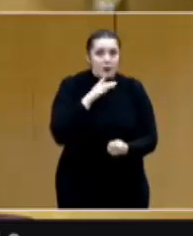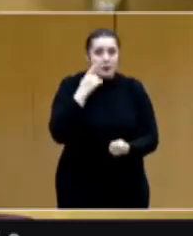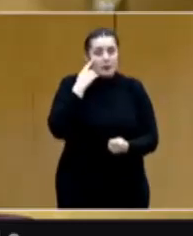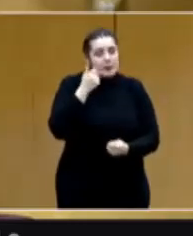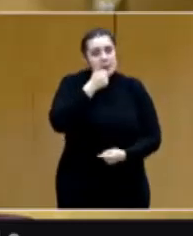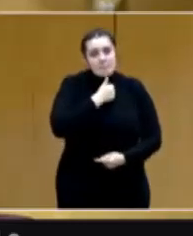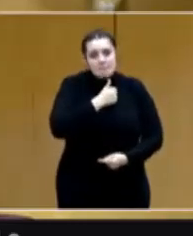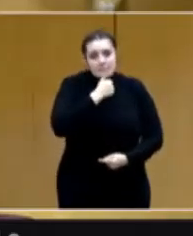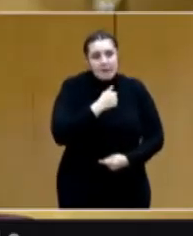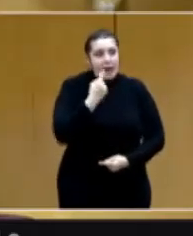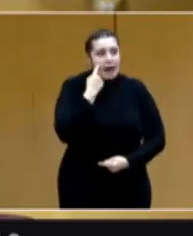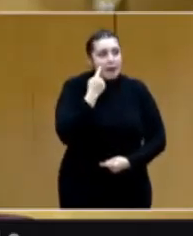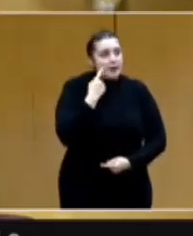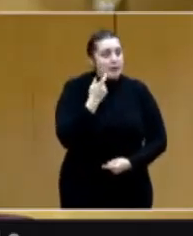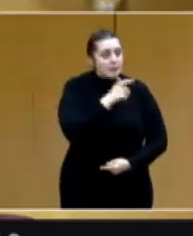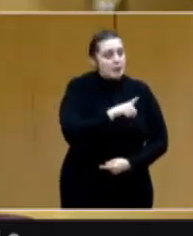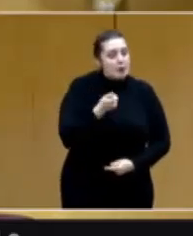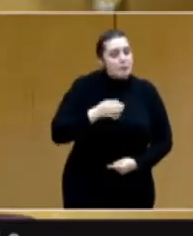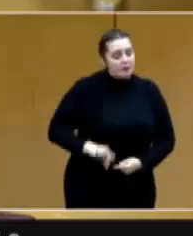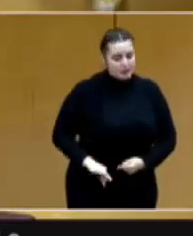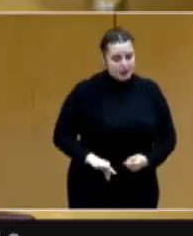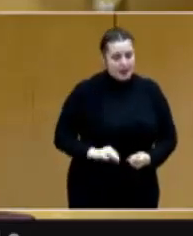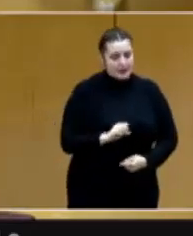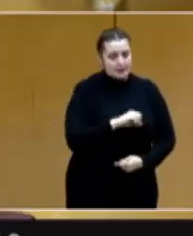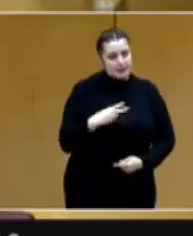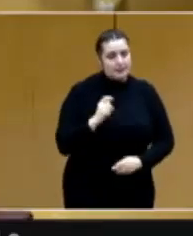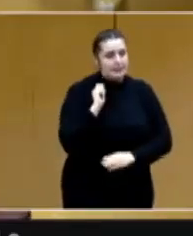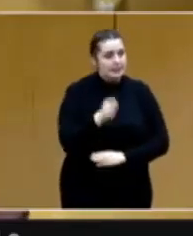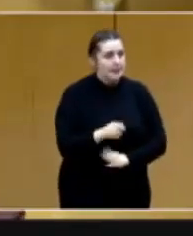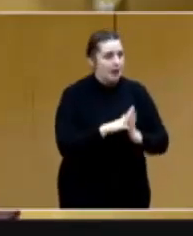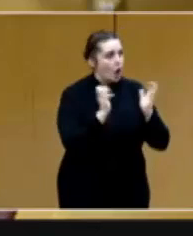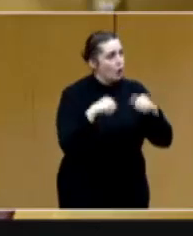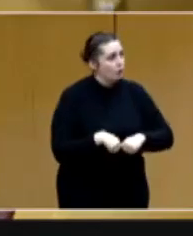esperar a que esos profesionales vayan dictando esa resoluciones